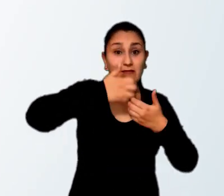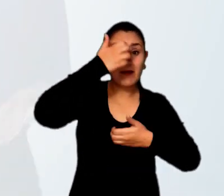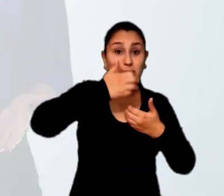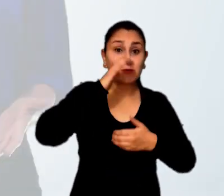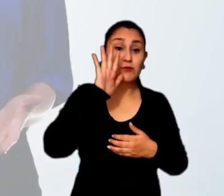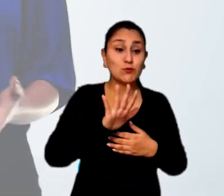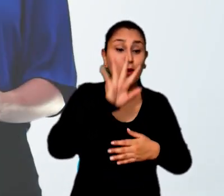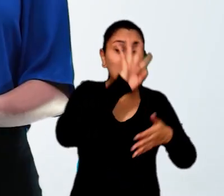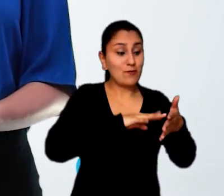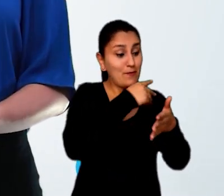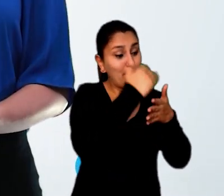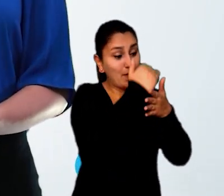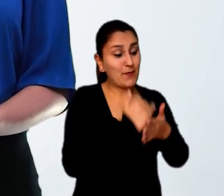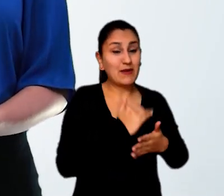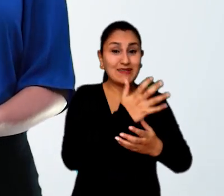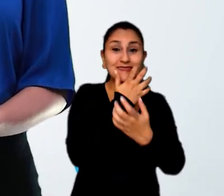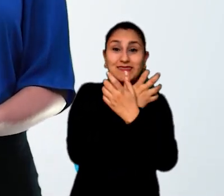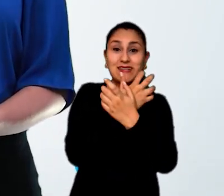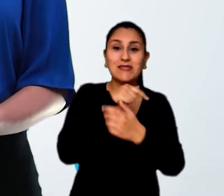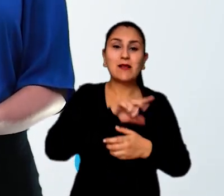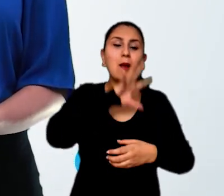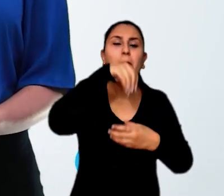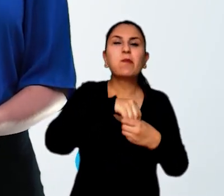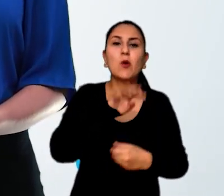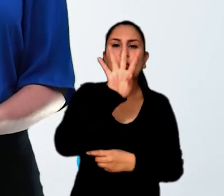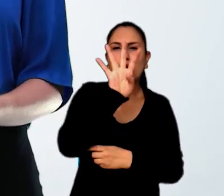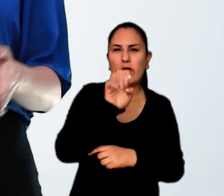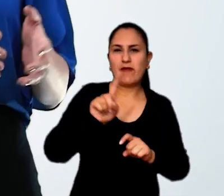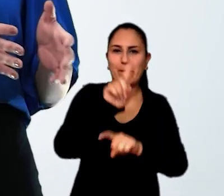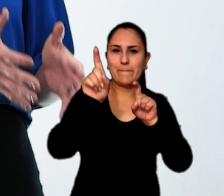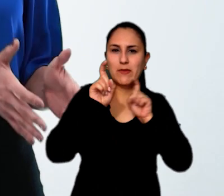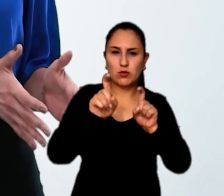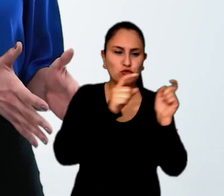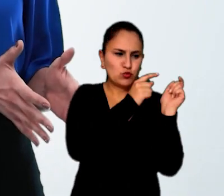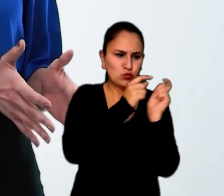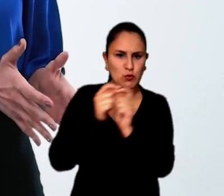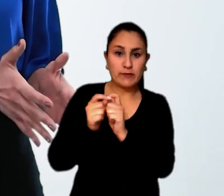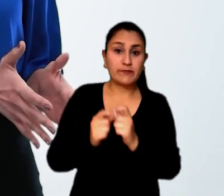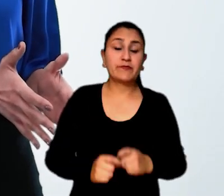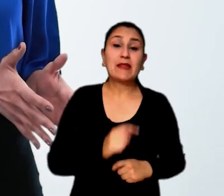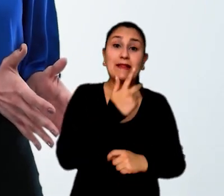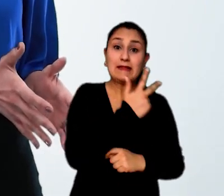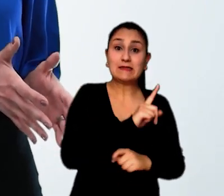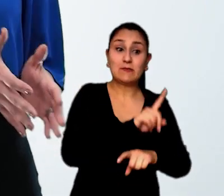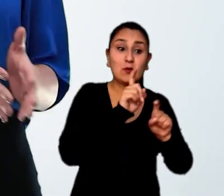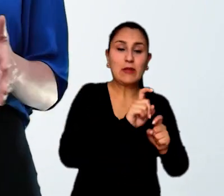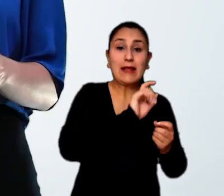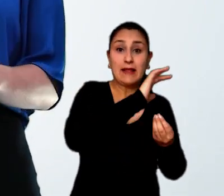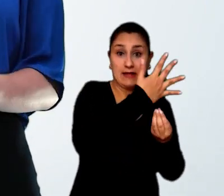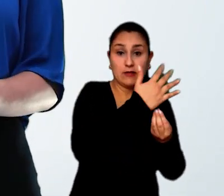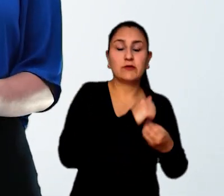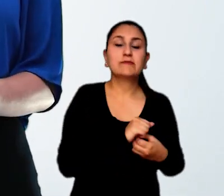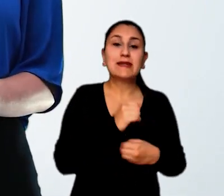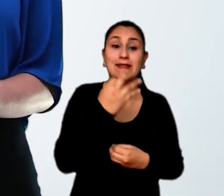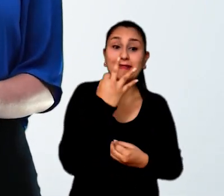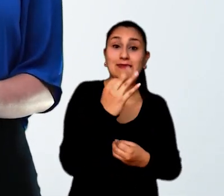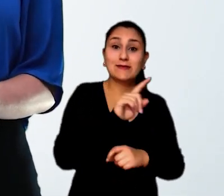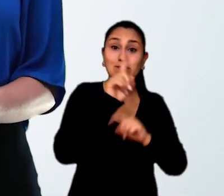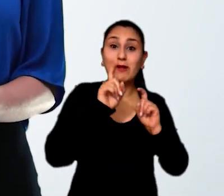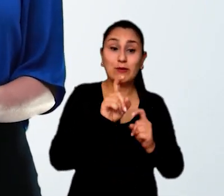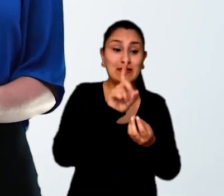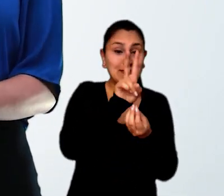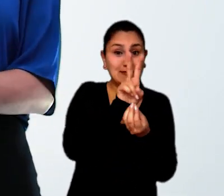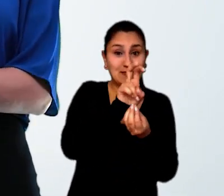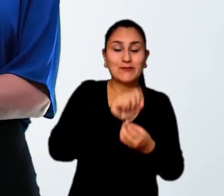ciencias naturales se componen de nueve preguntas en total tres preguntas para grado quinto tres preguntas para